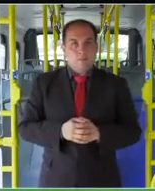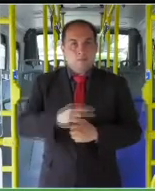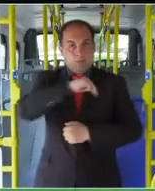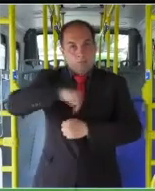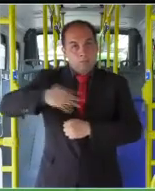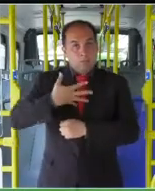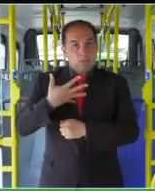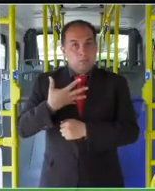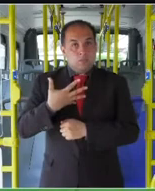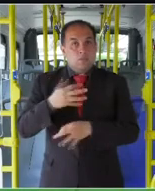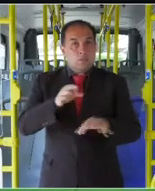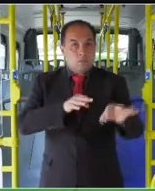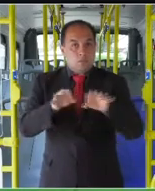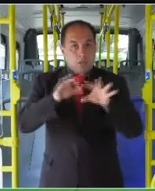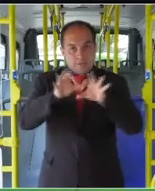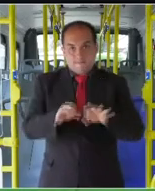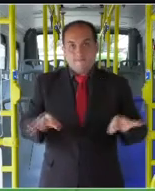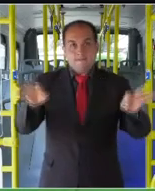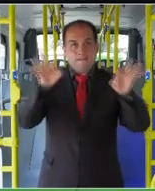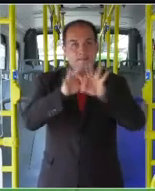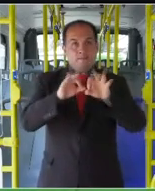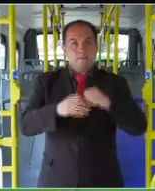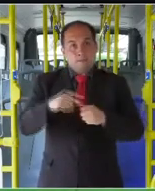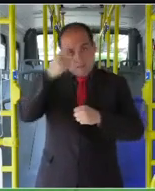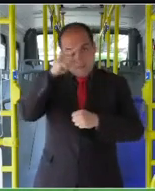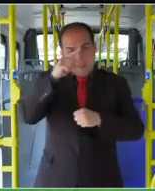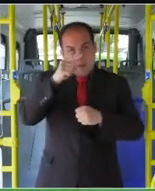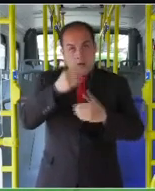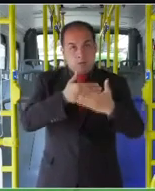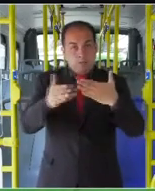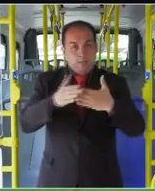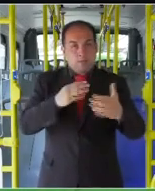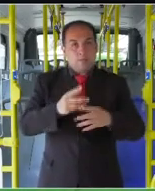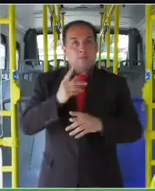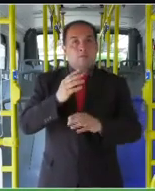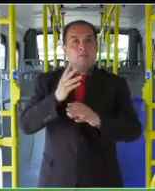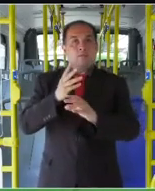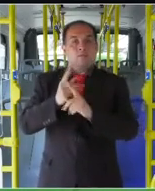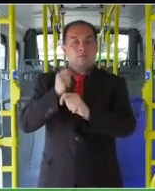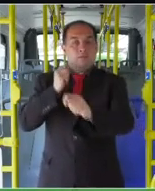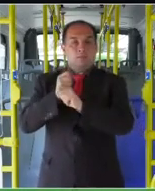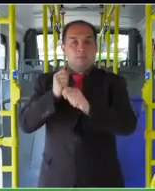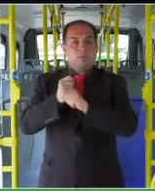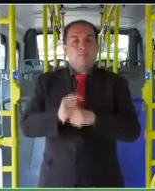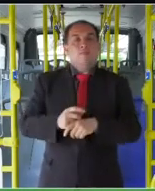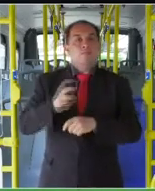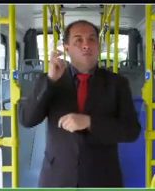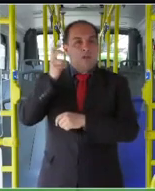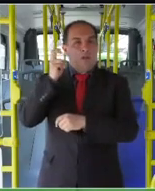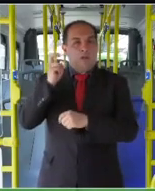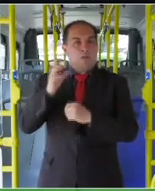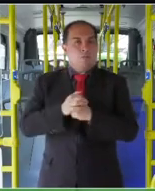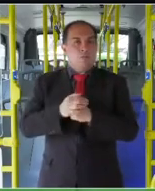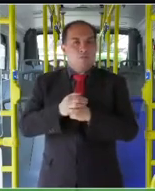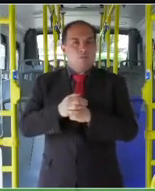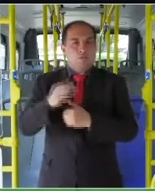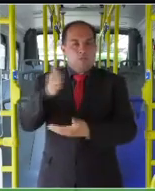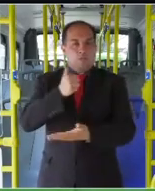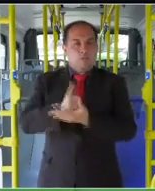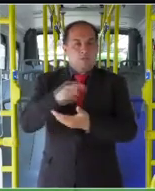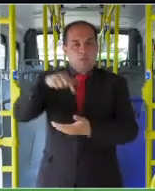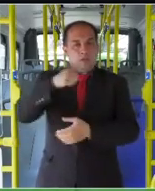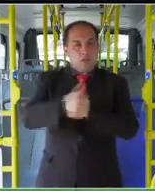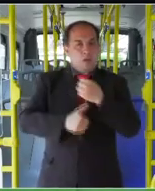tenemos pues ya un trabajo muy importante para la renovación del transporte concesionado en la ciudad. Este año se